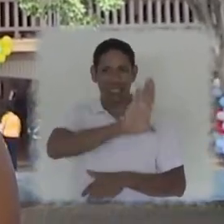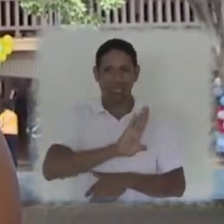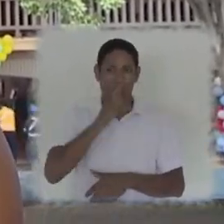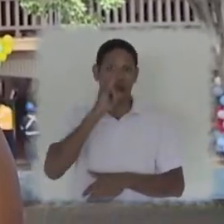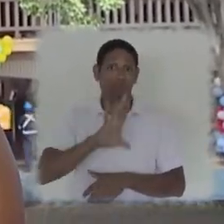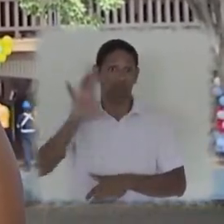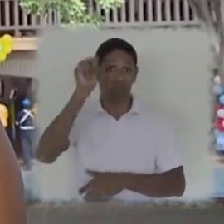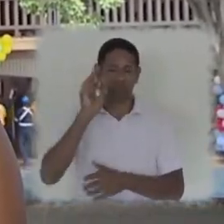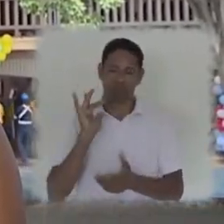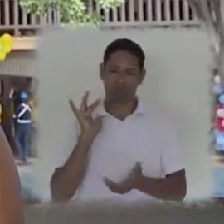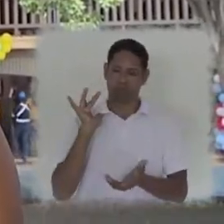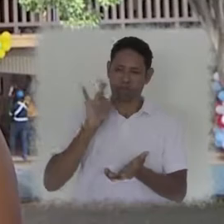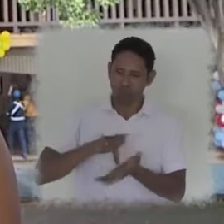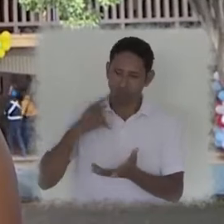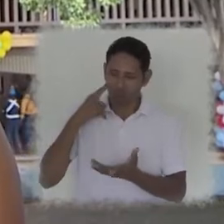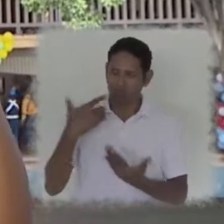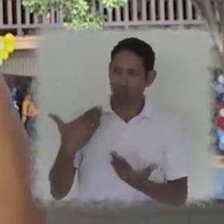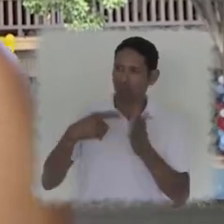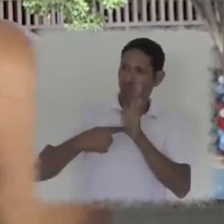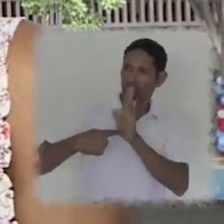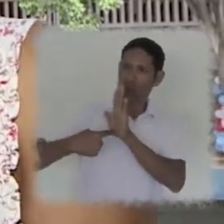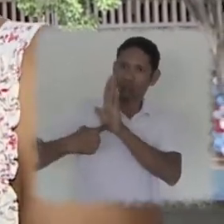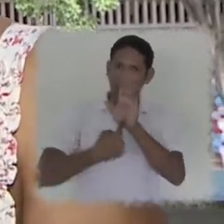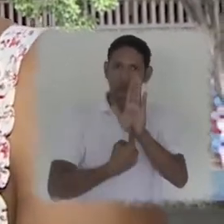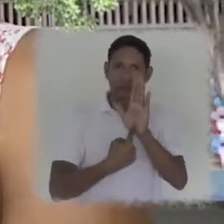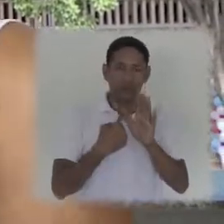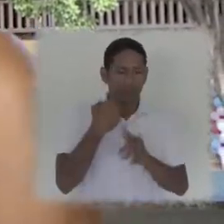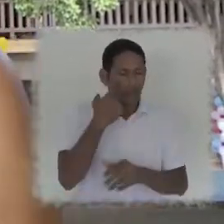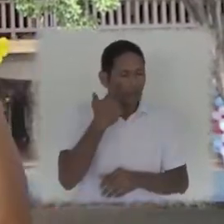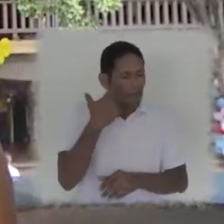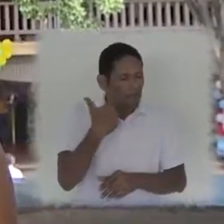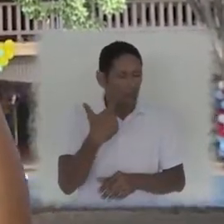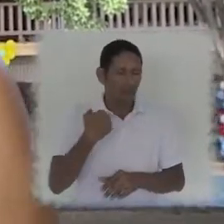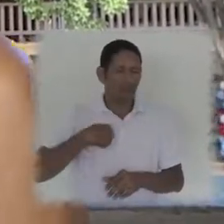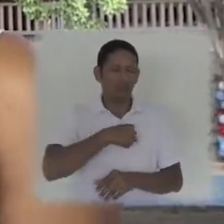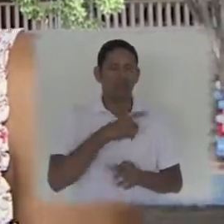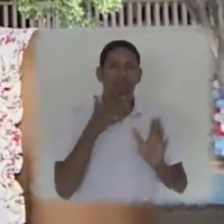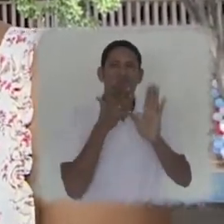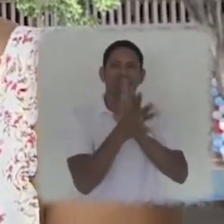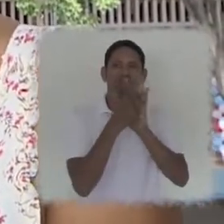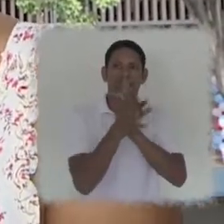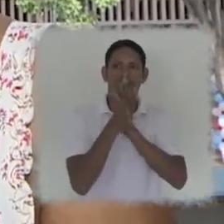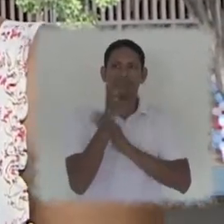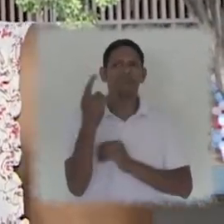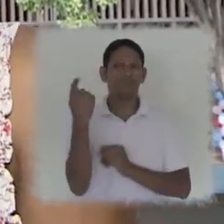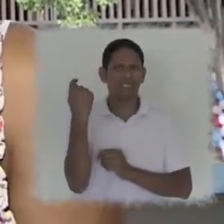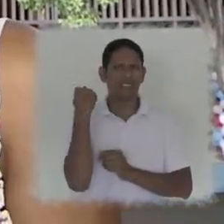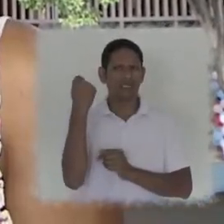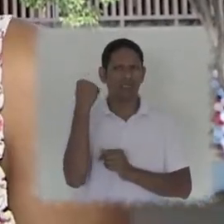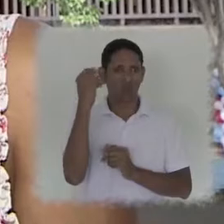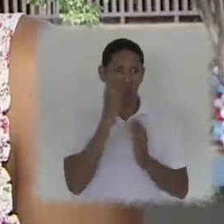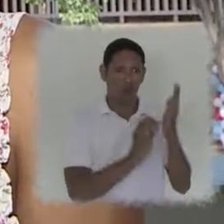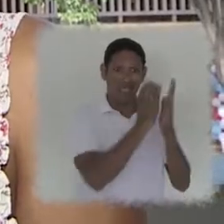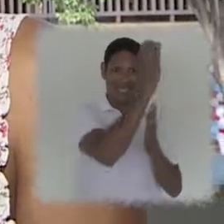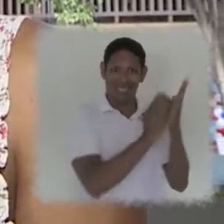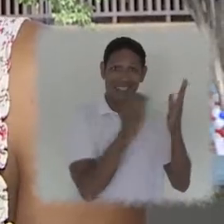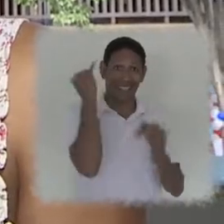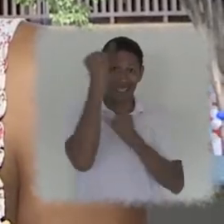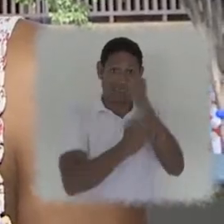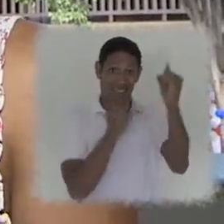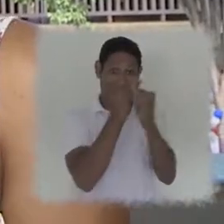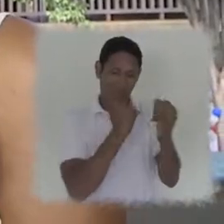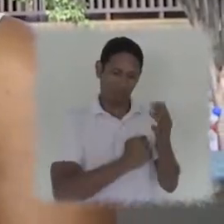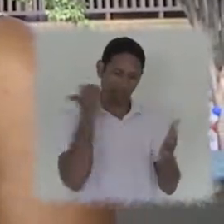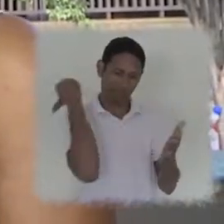nivel regional y nacional en Colombia. Y principalmente podemos destacar recientemente la